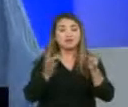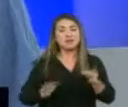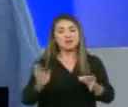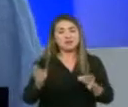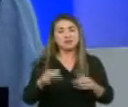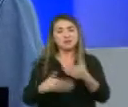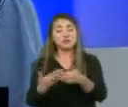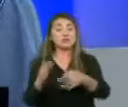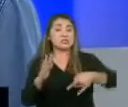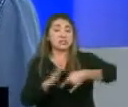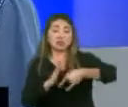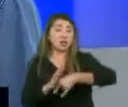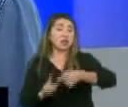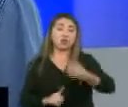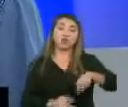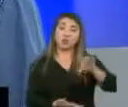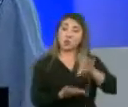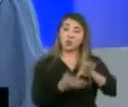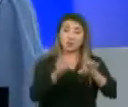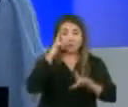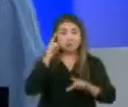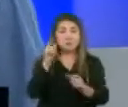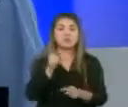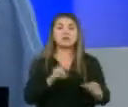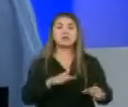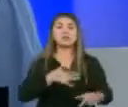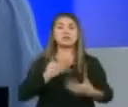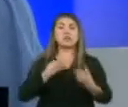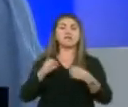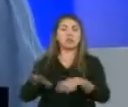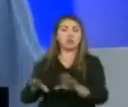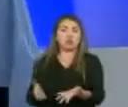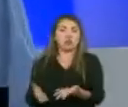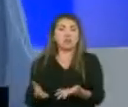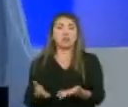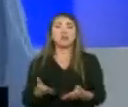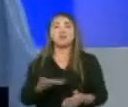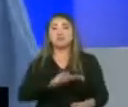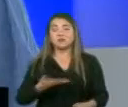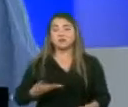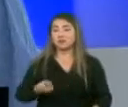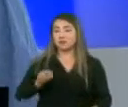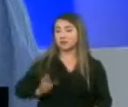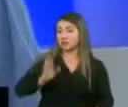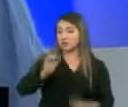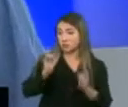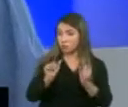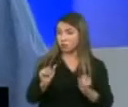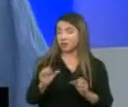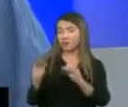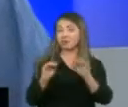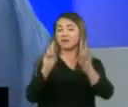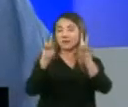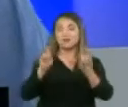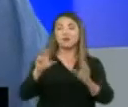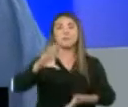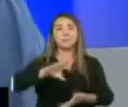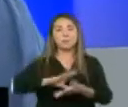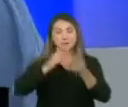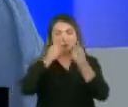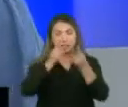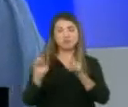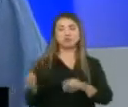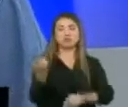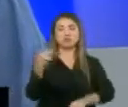si no en Chiloé, en otro lugar del país, porque las regiones se sienten muy abandonadas. Y el presidente o el candidato que sea capaz de abordar el tema país con una mirada